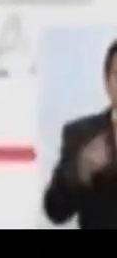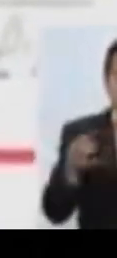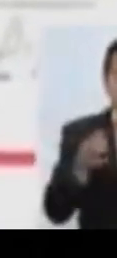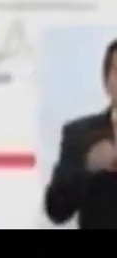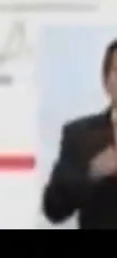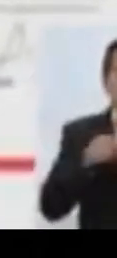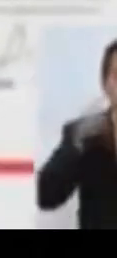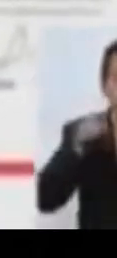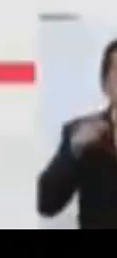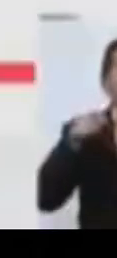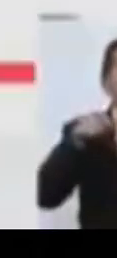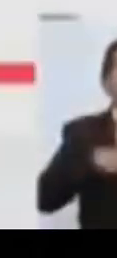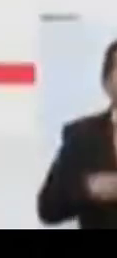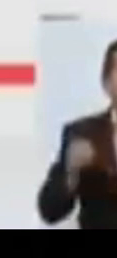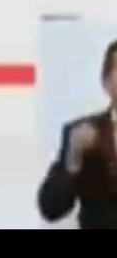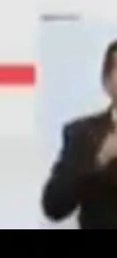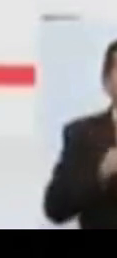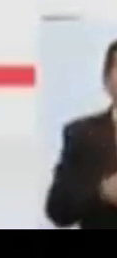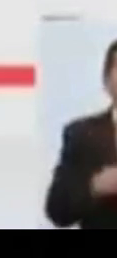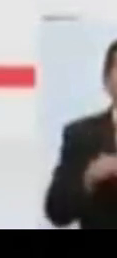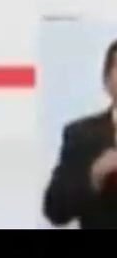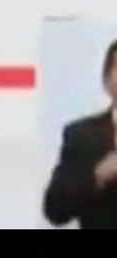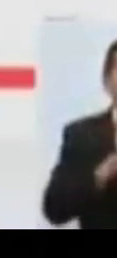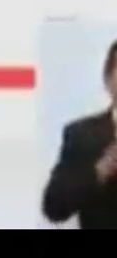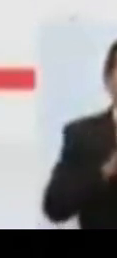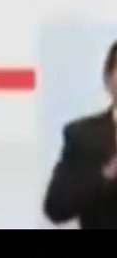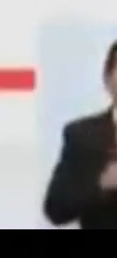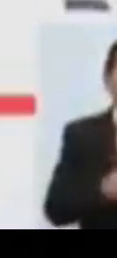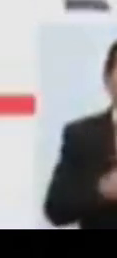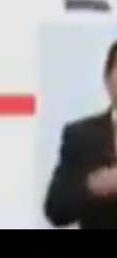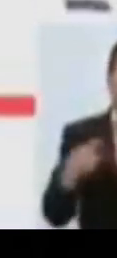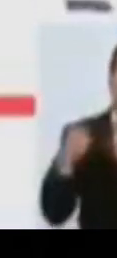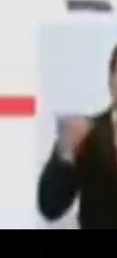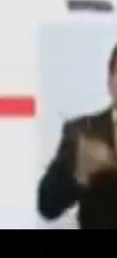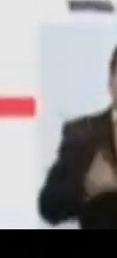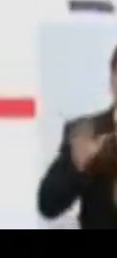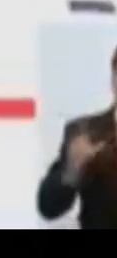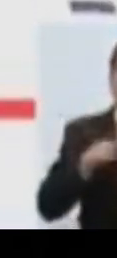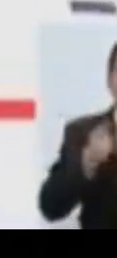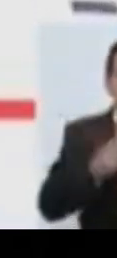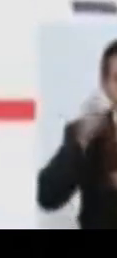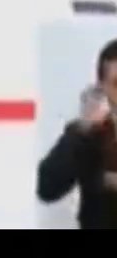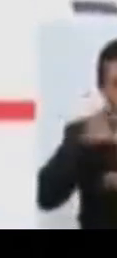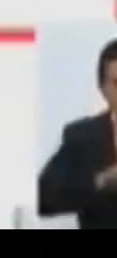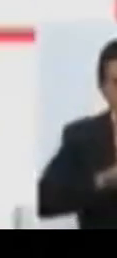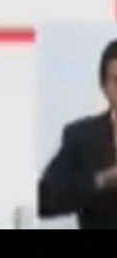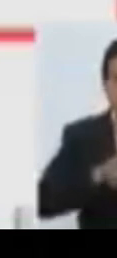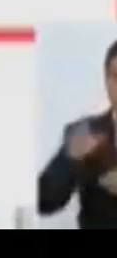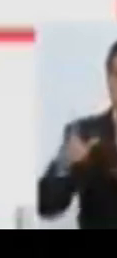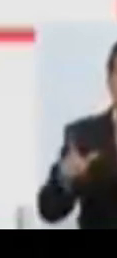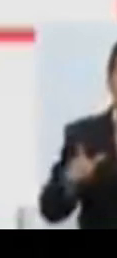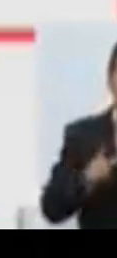a algo más grande. Yo lamento mucho, por ejemplo, que hasta hoy día la bancada de Creemos, donde su